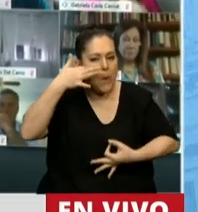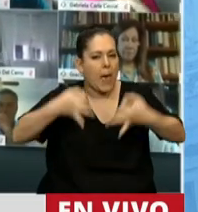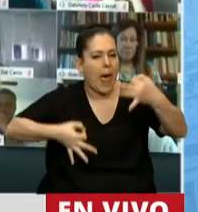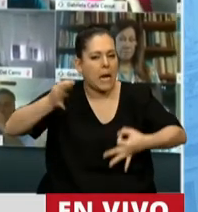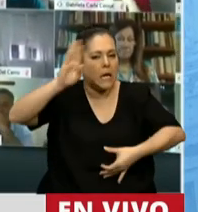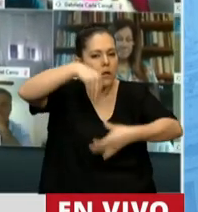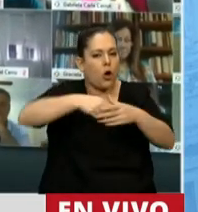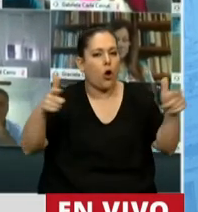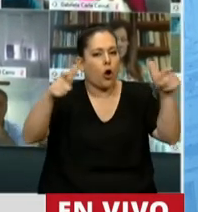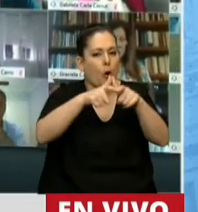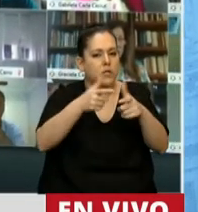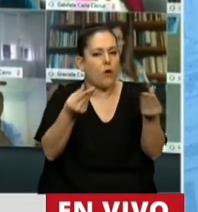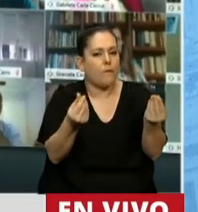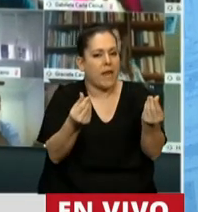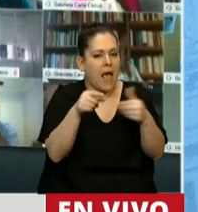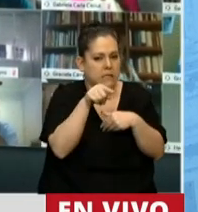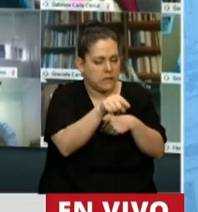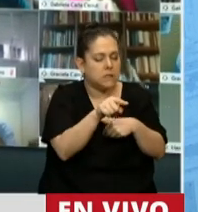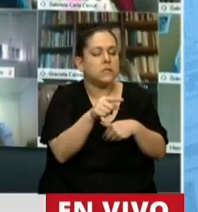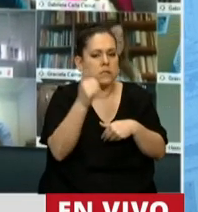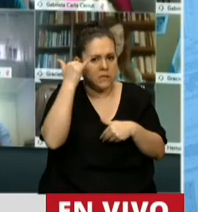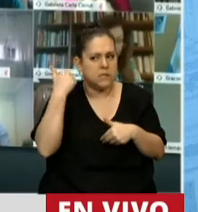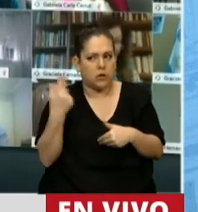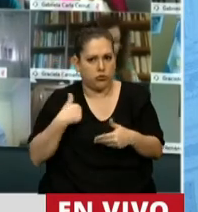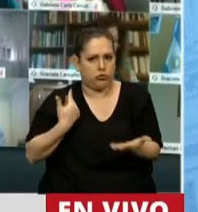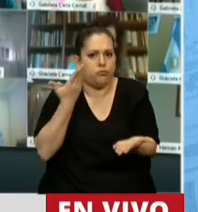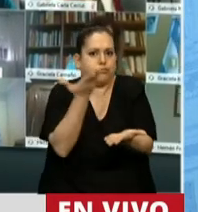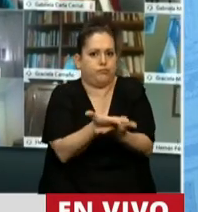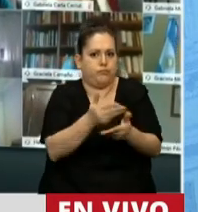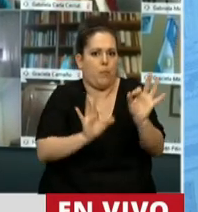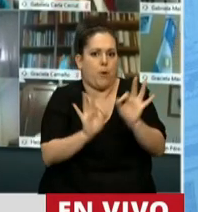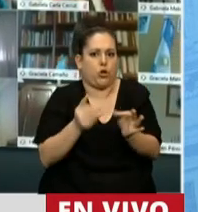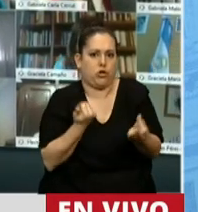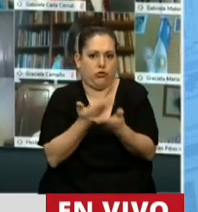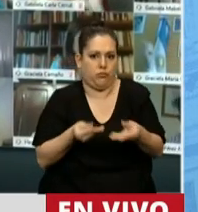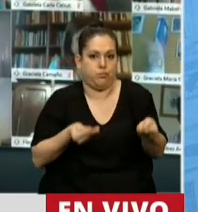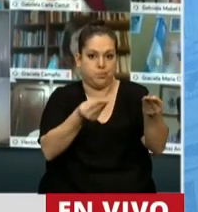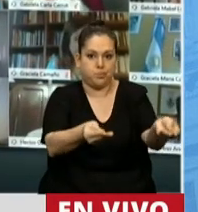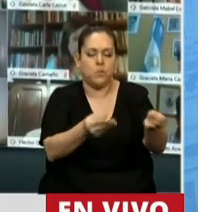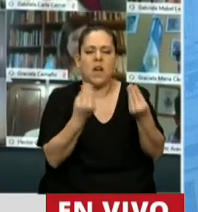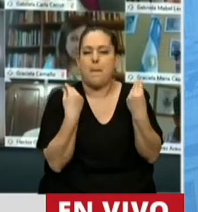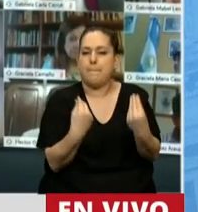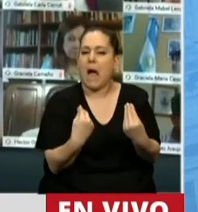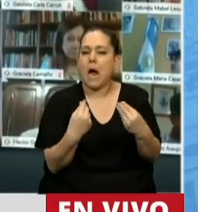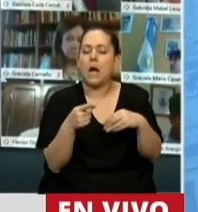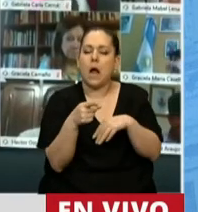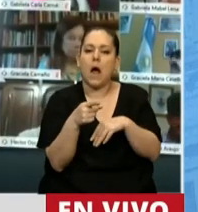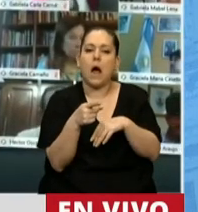Comisión de Finanzas, que es un proyecto que ha ingresado de nuestra parte, de nuestro bloque, que es para limitar